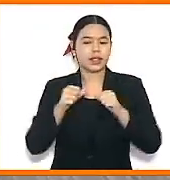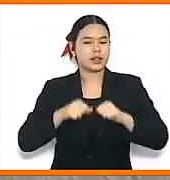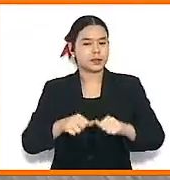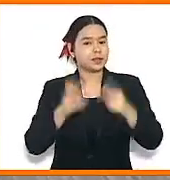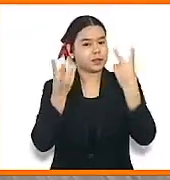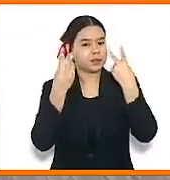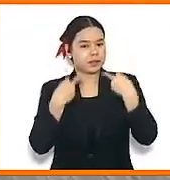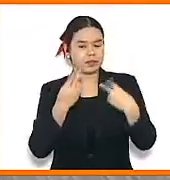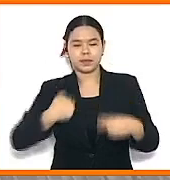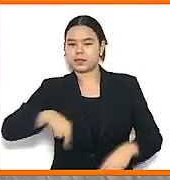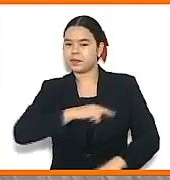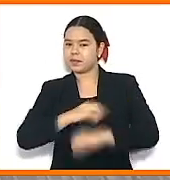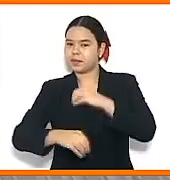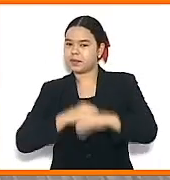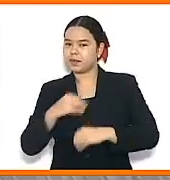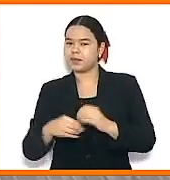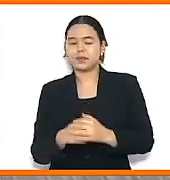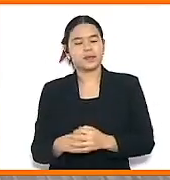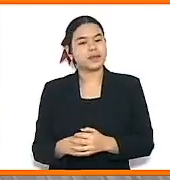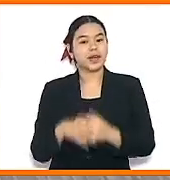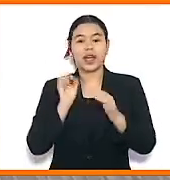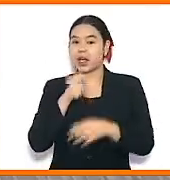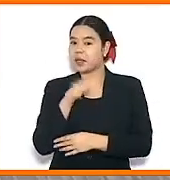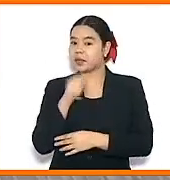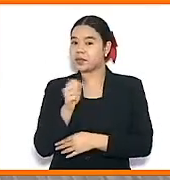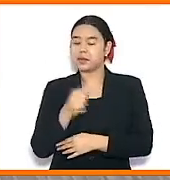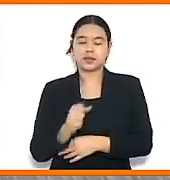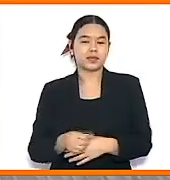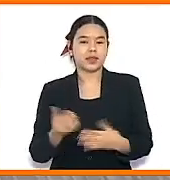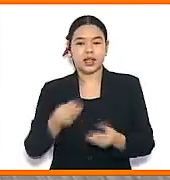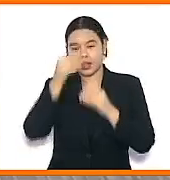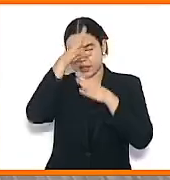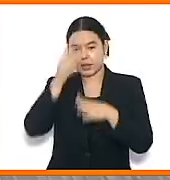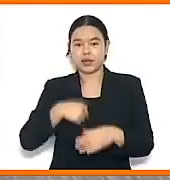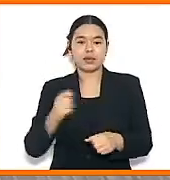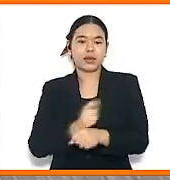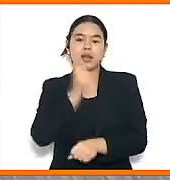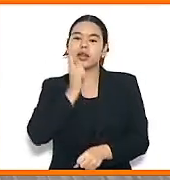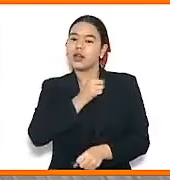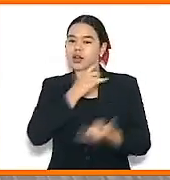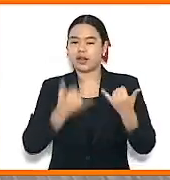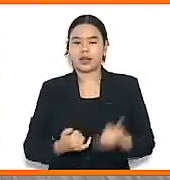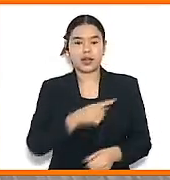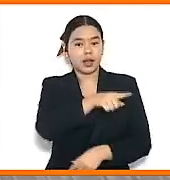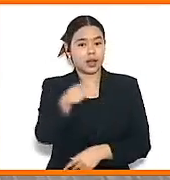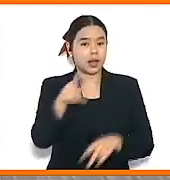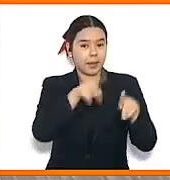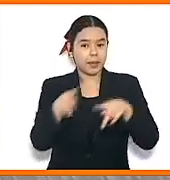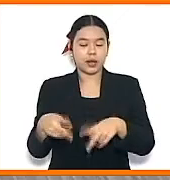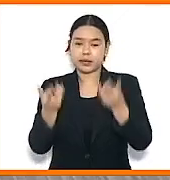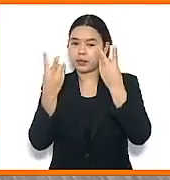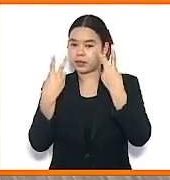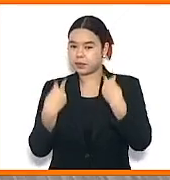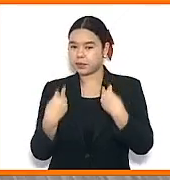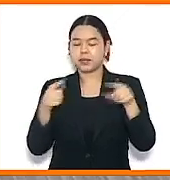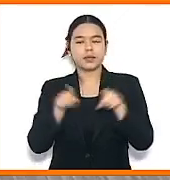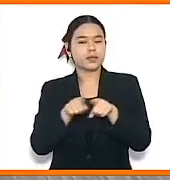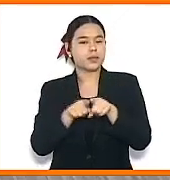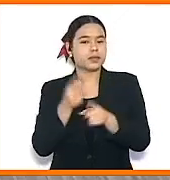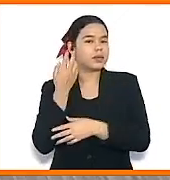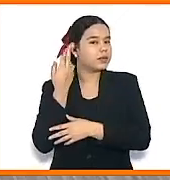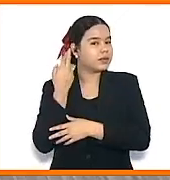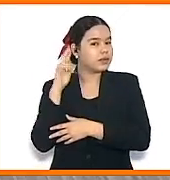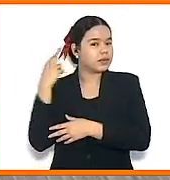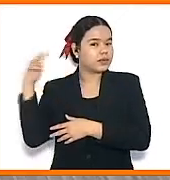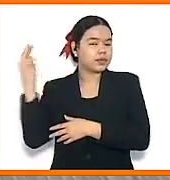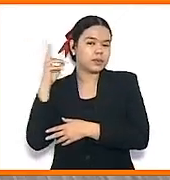sintonizado nuestro sorteo, Madeline. Así es, Charlyn, te quiero comentar que yo me gané la loto teniéndolos a cada uno de ustedes como nuestros